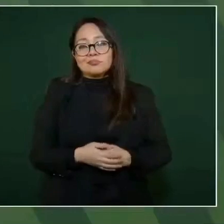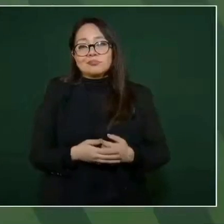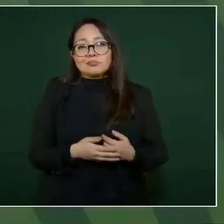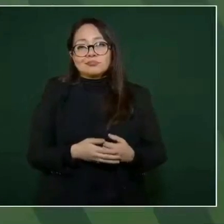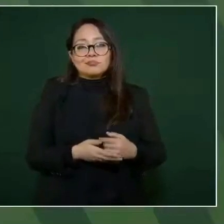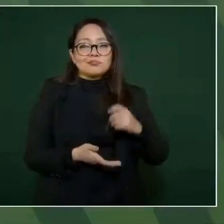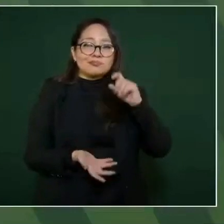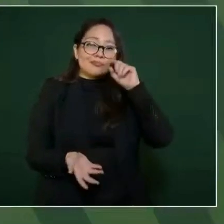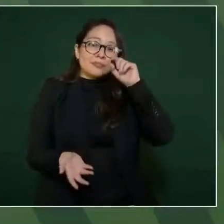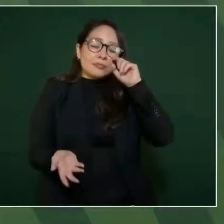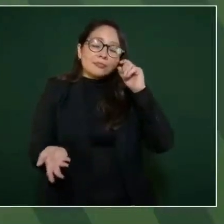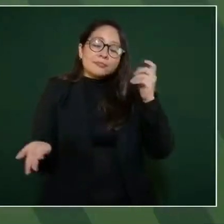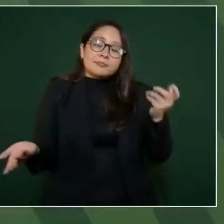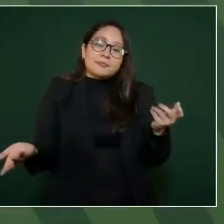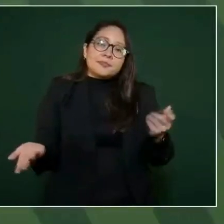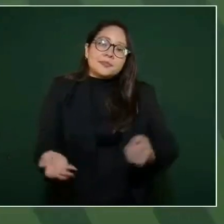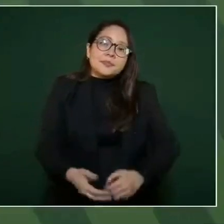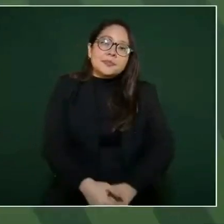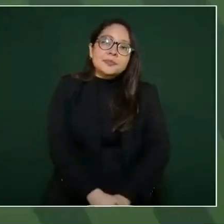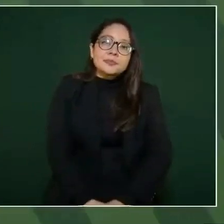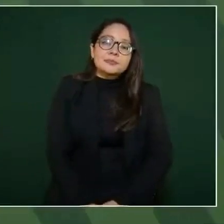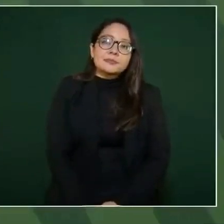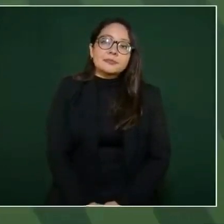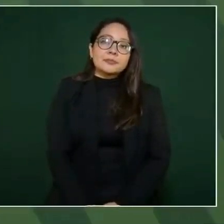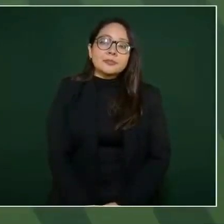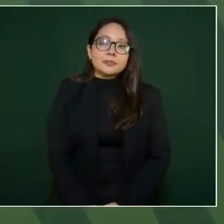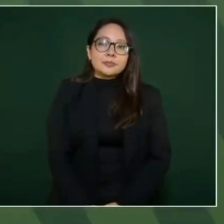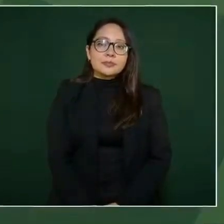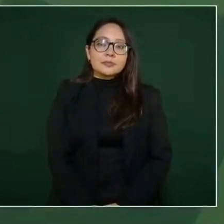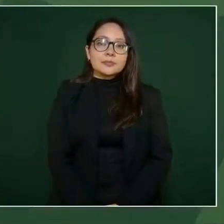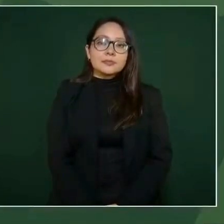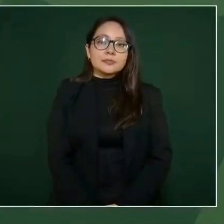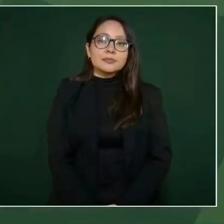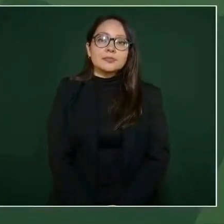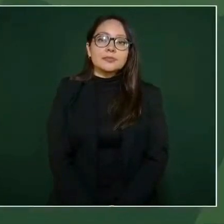Y de ahí que